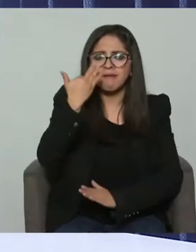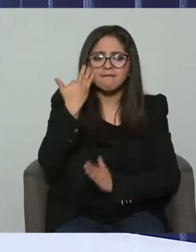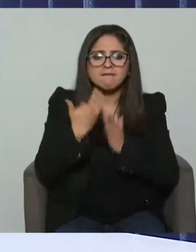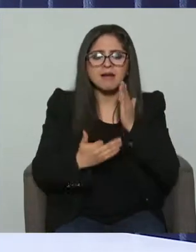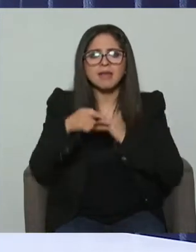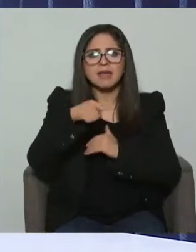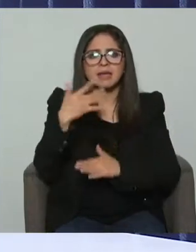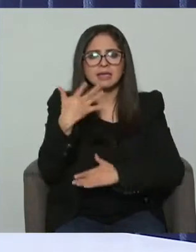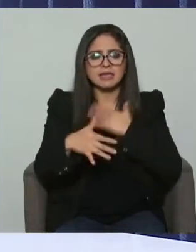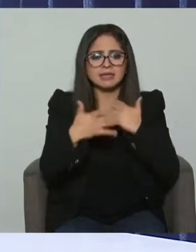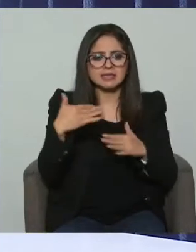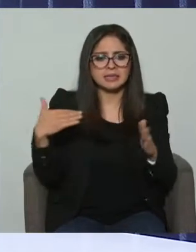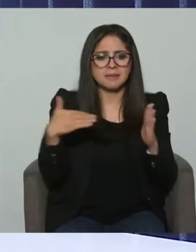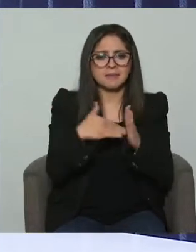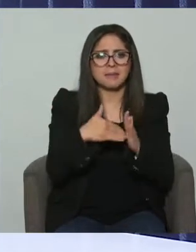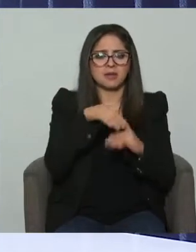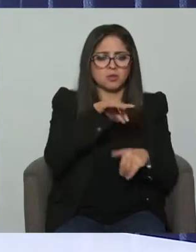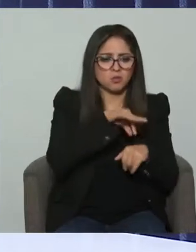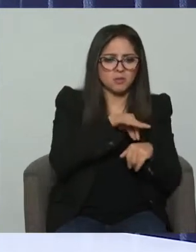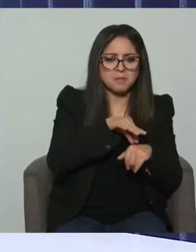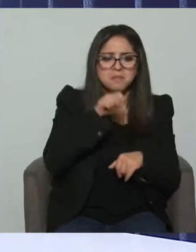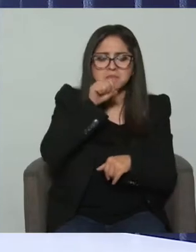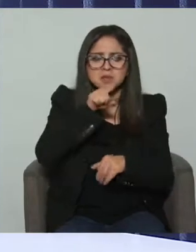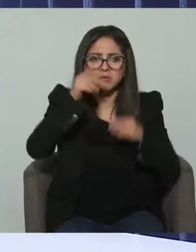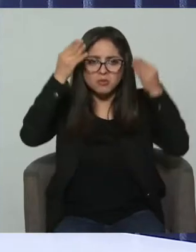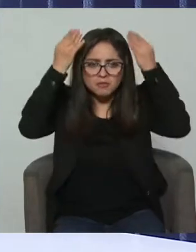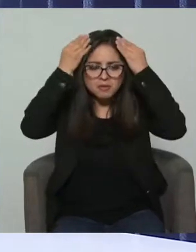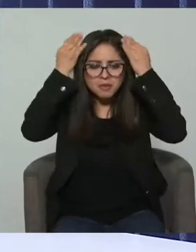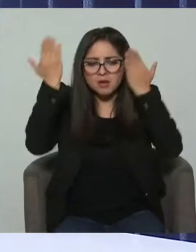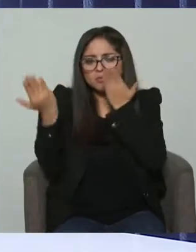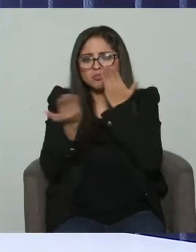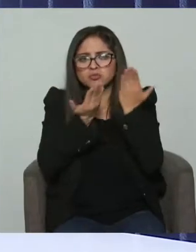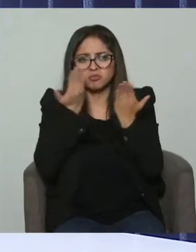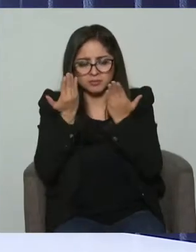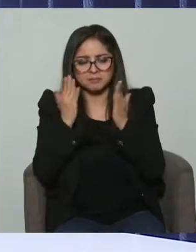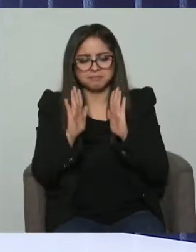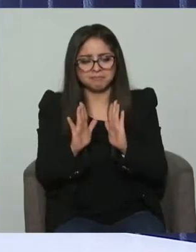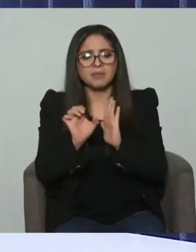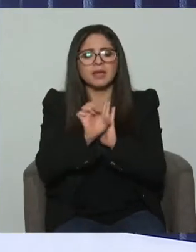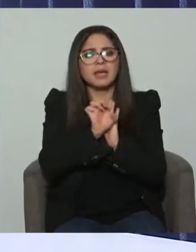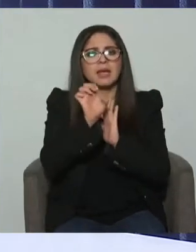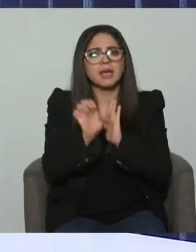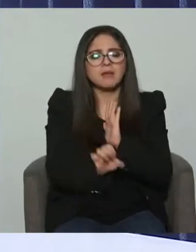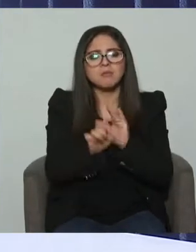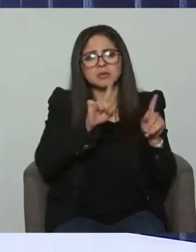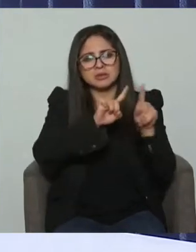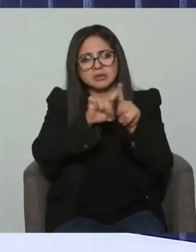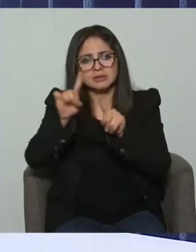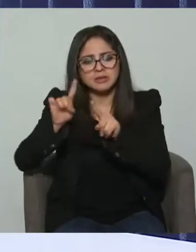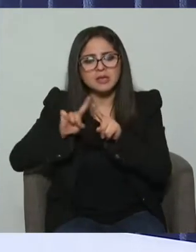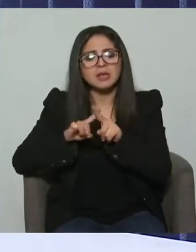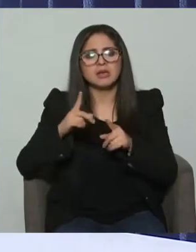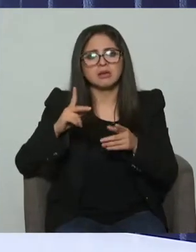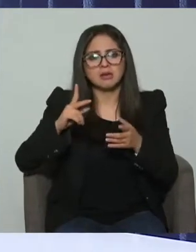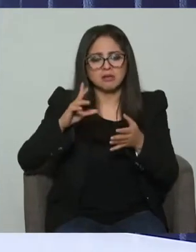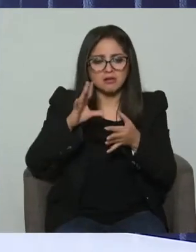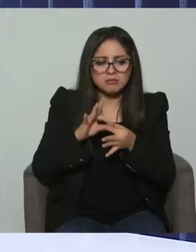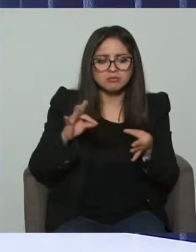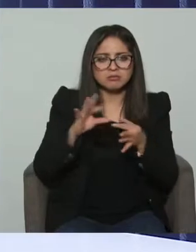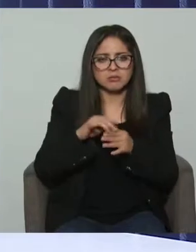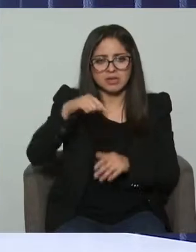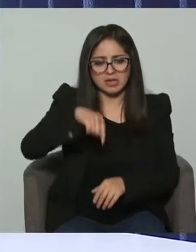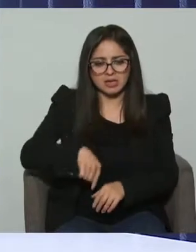falta 15,000 médicos y enfermeras. Tan solo para ponerle un ejemplo, ya lo hemos comentado en diversas ocasiones aquí en